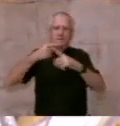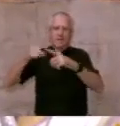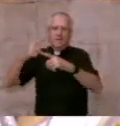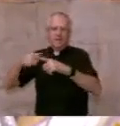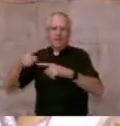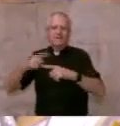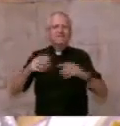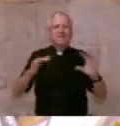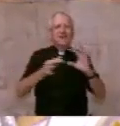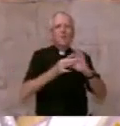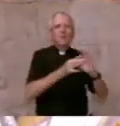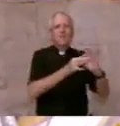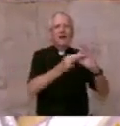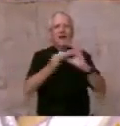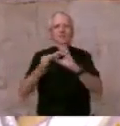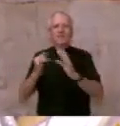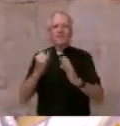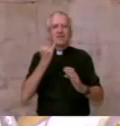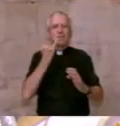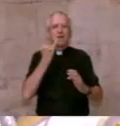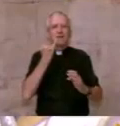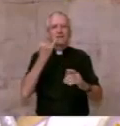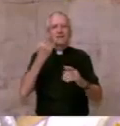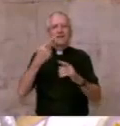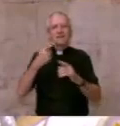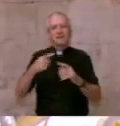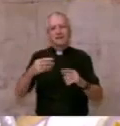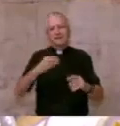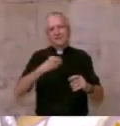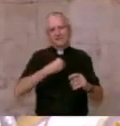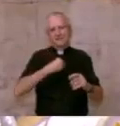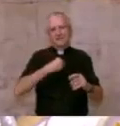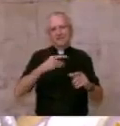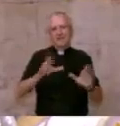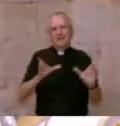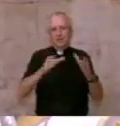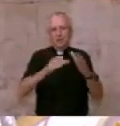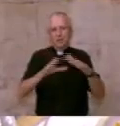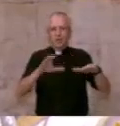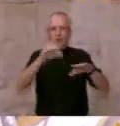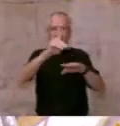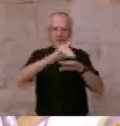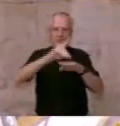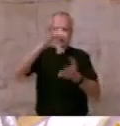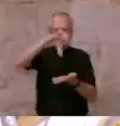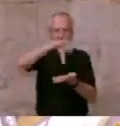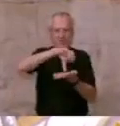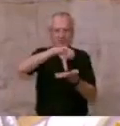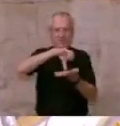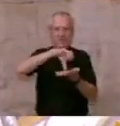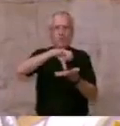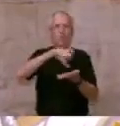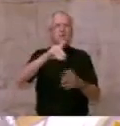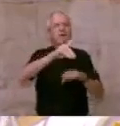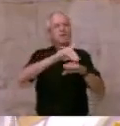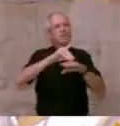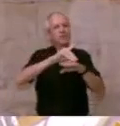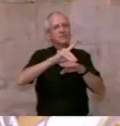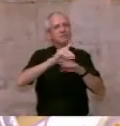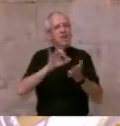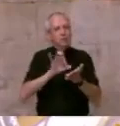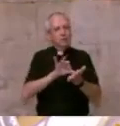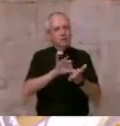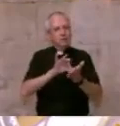el tesoro de la unidad lingüística, sociológica y eclesiástica en torno a la sede tortosina. Una diócesis a cuyo